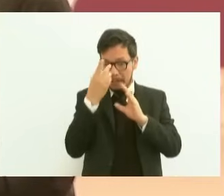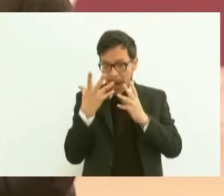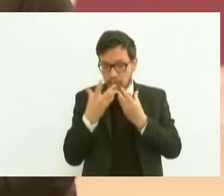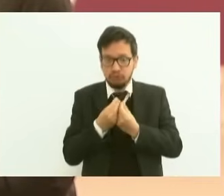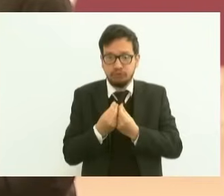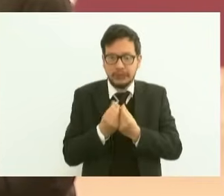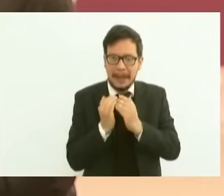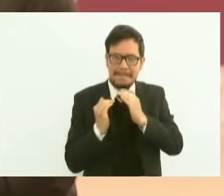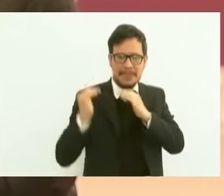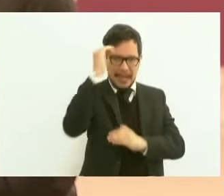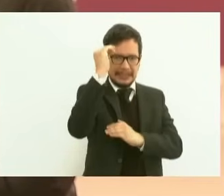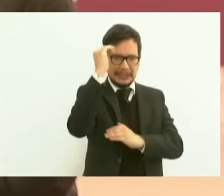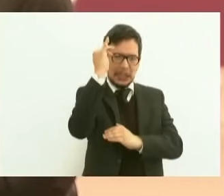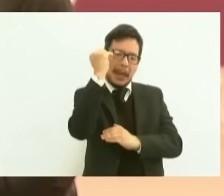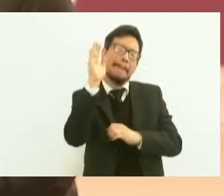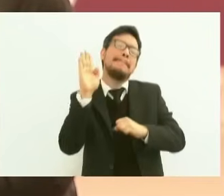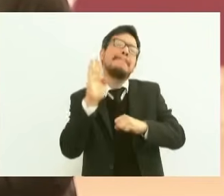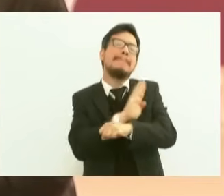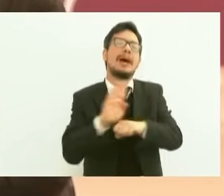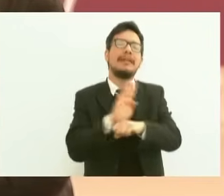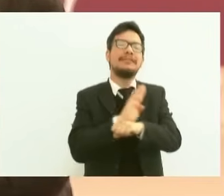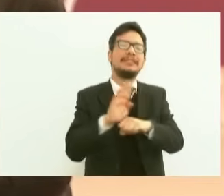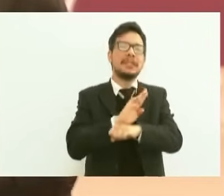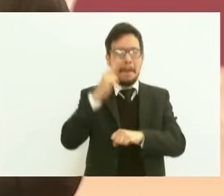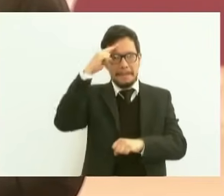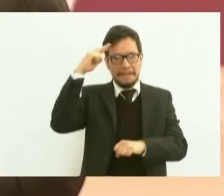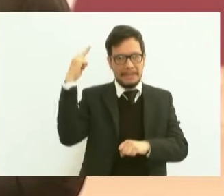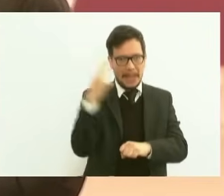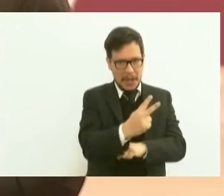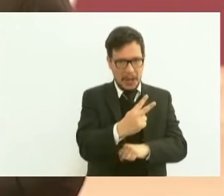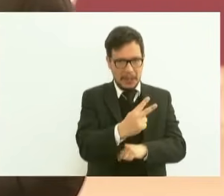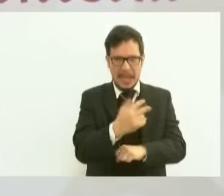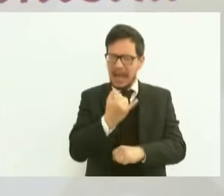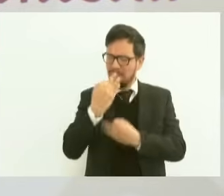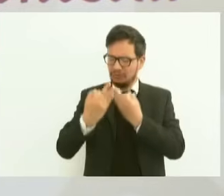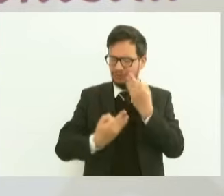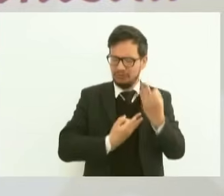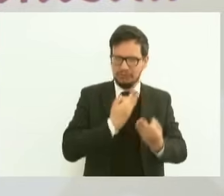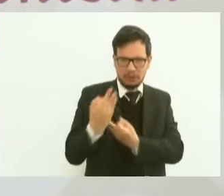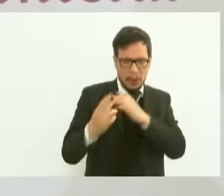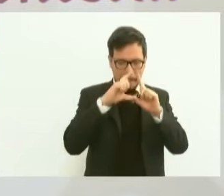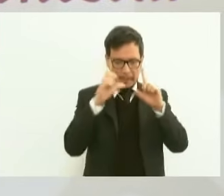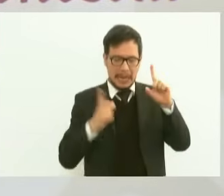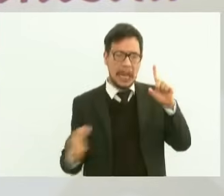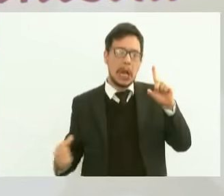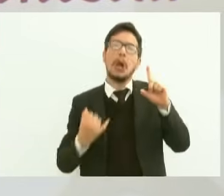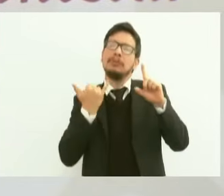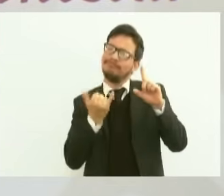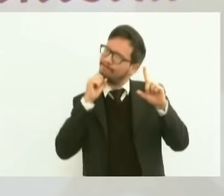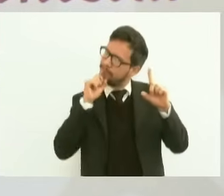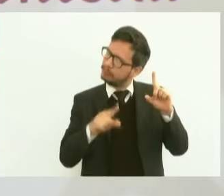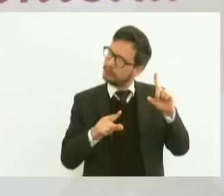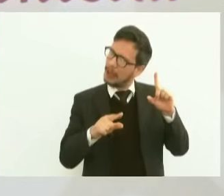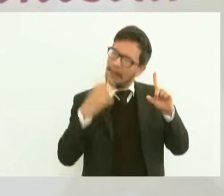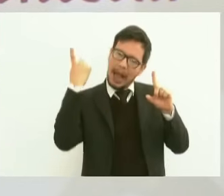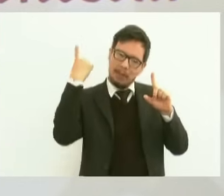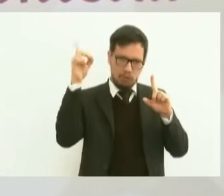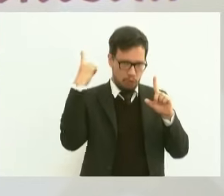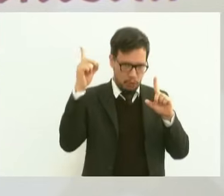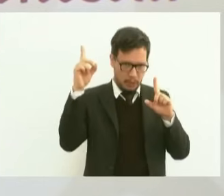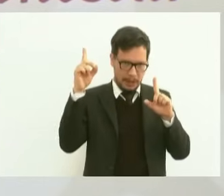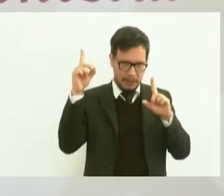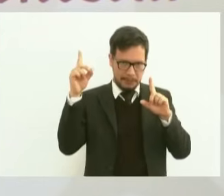al pueblo mexicano y a los mexicanos que vivimos en Durango. Licenciado Andrés Manuel López